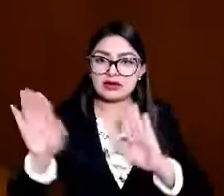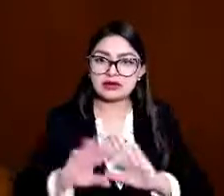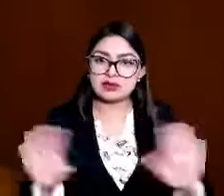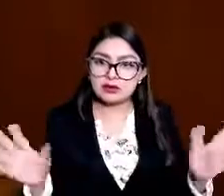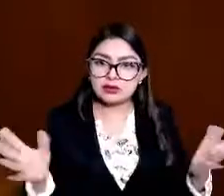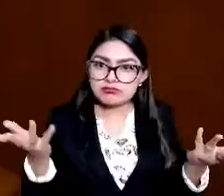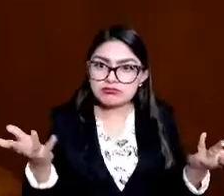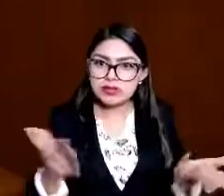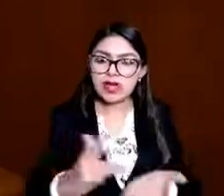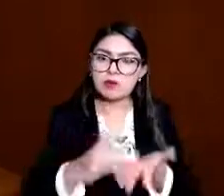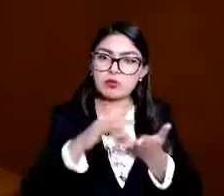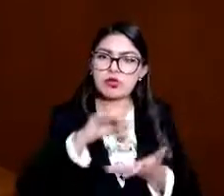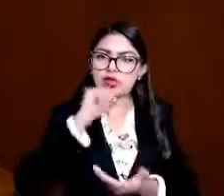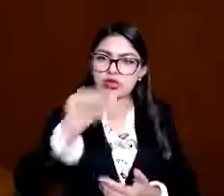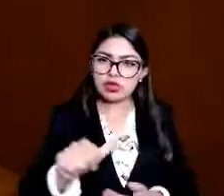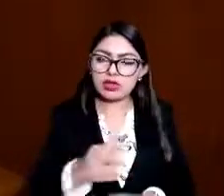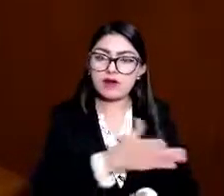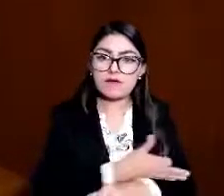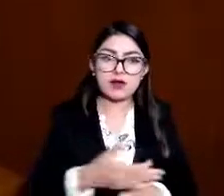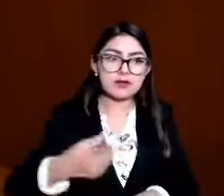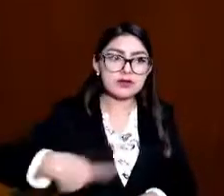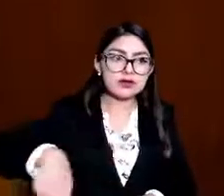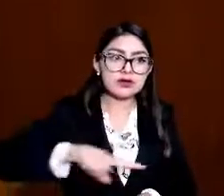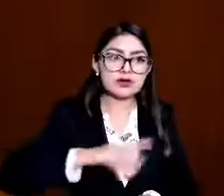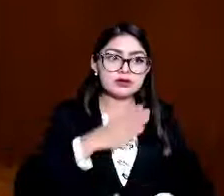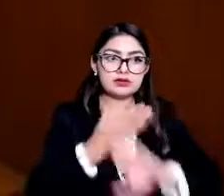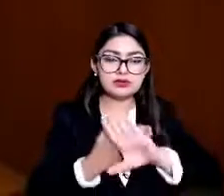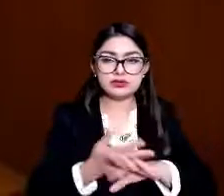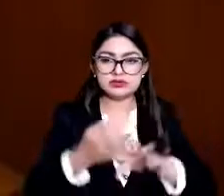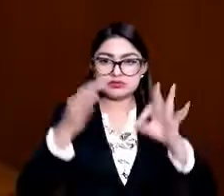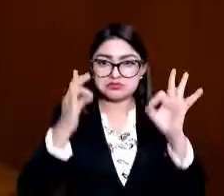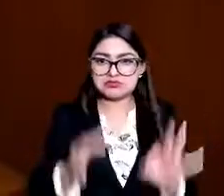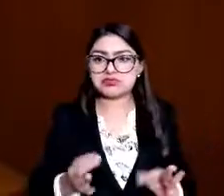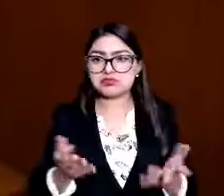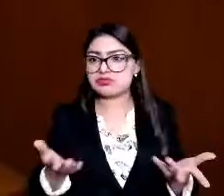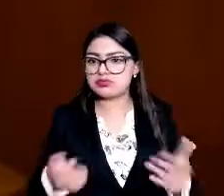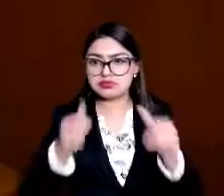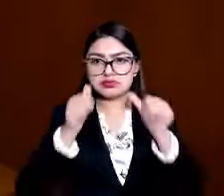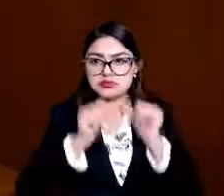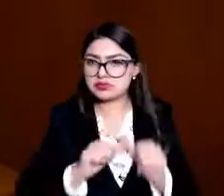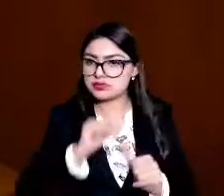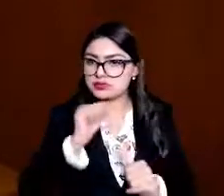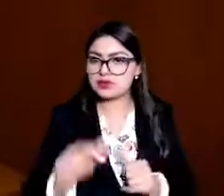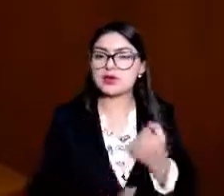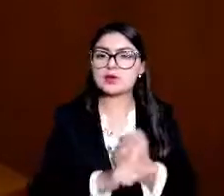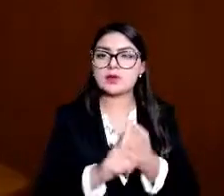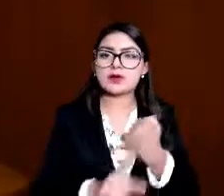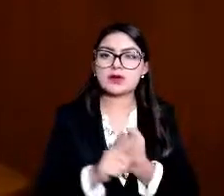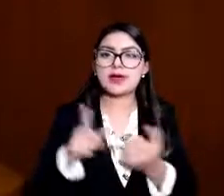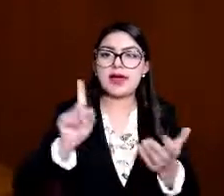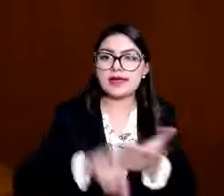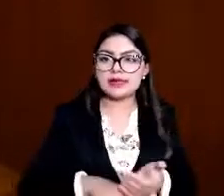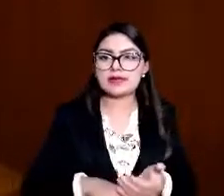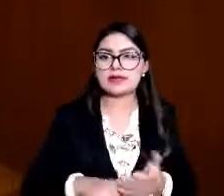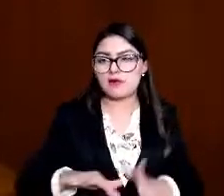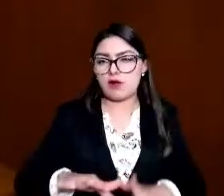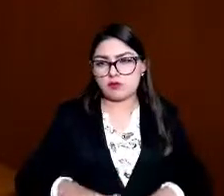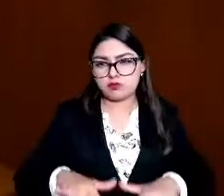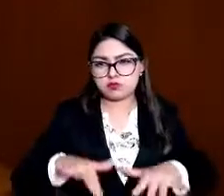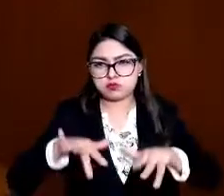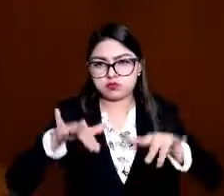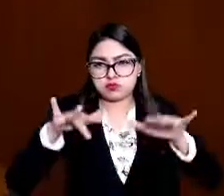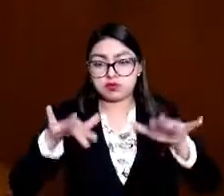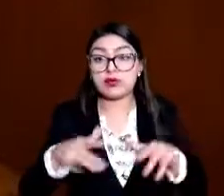las familias que resultaron afectadas por estas problemáticas de la inundación. De los fraccionadores,